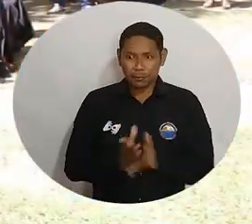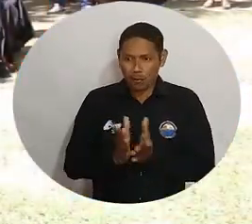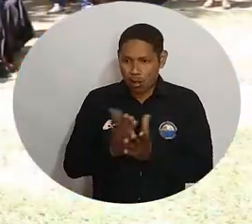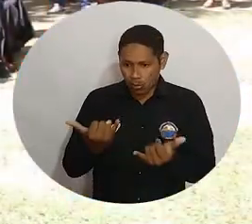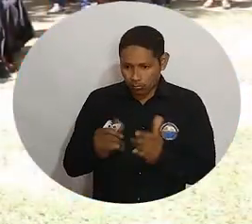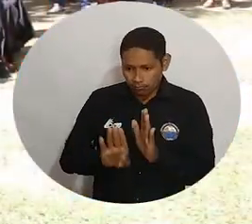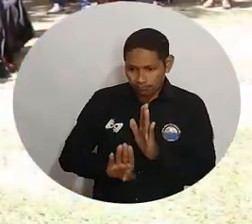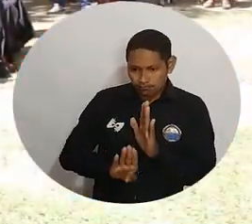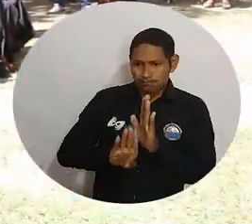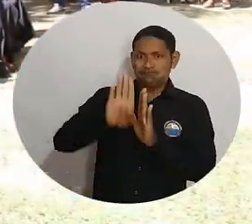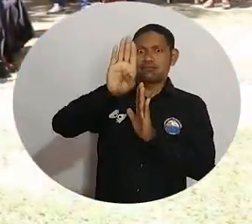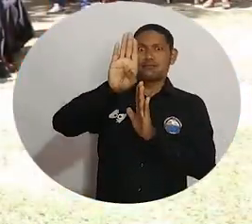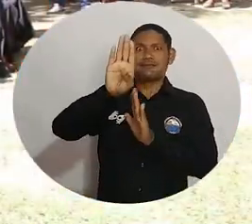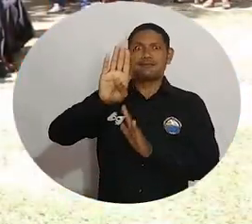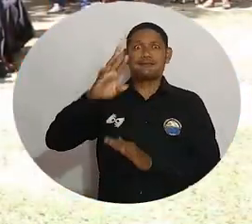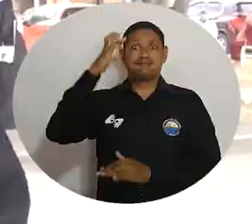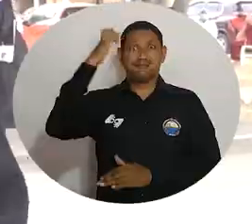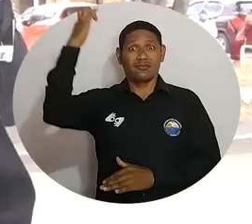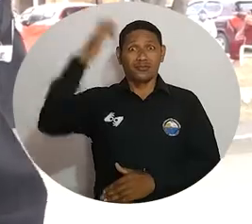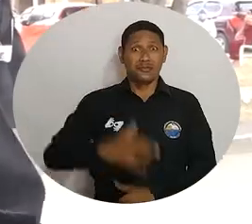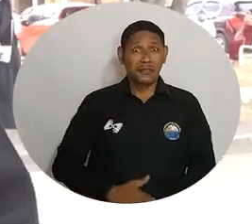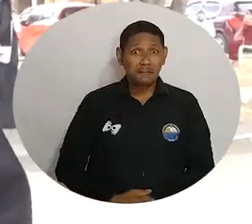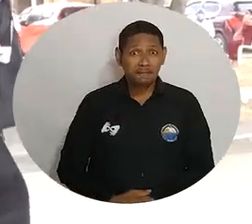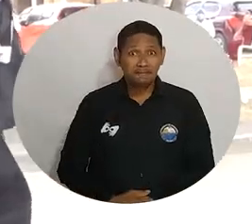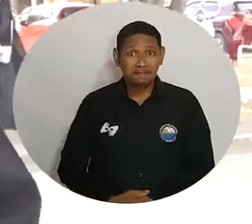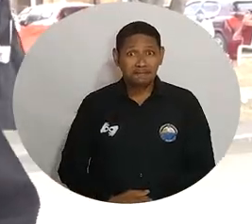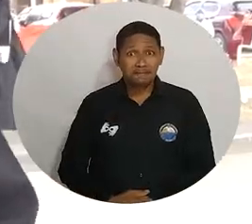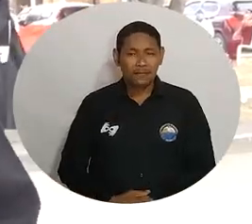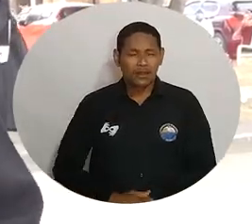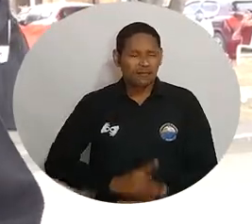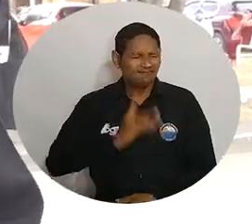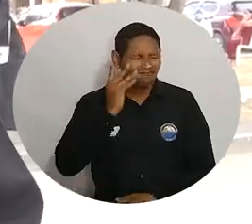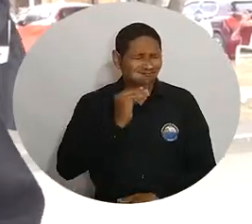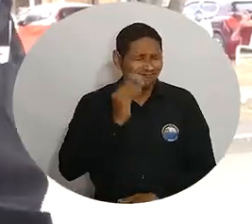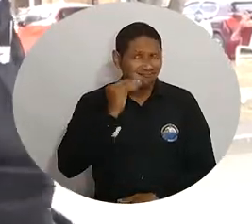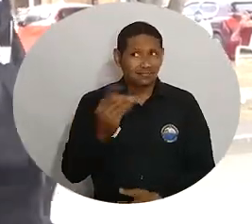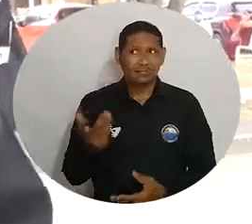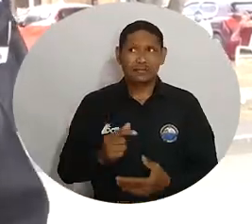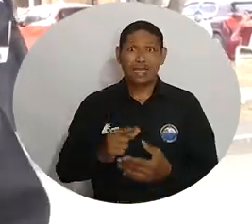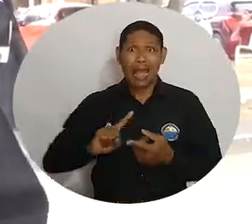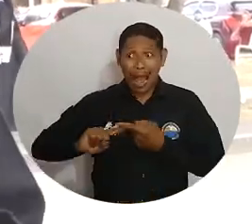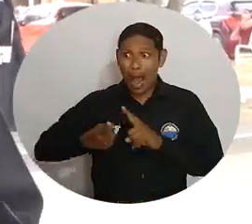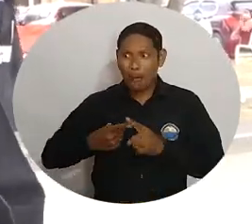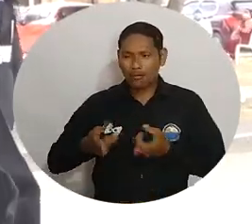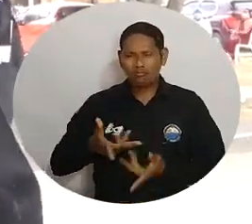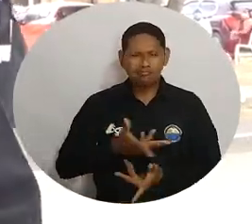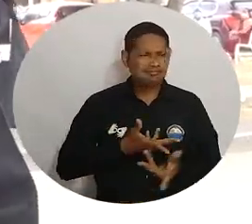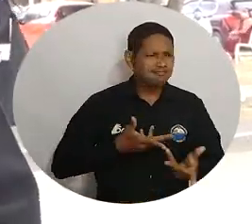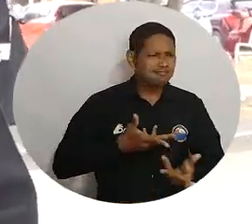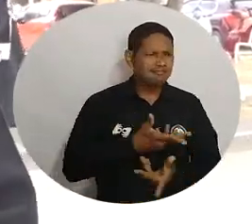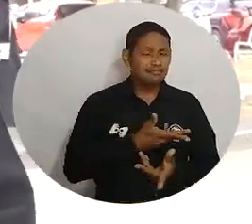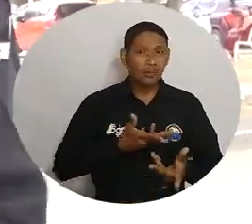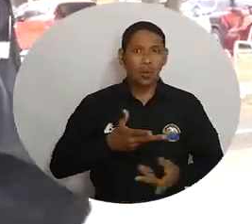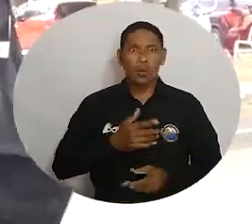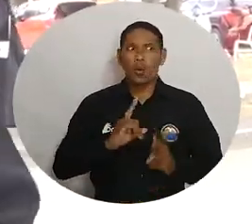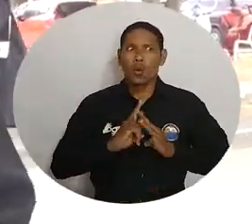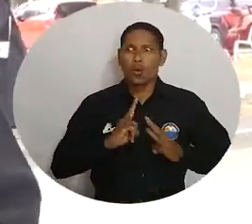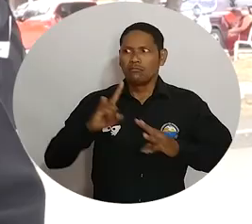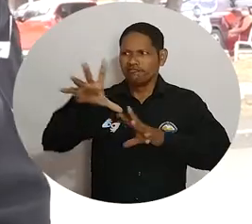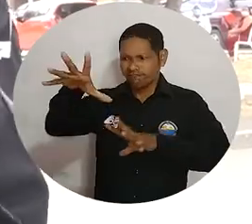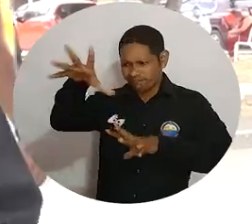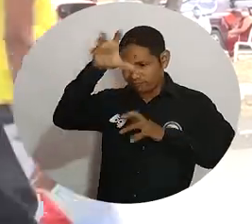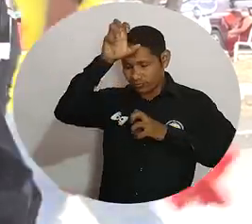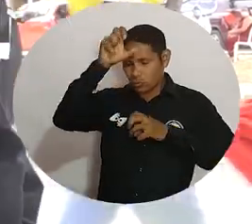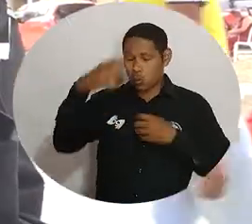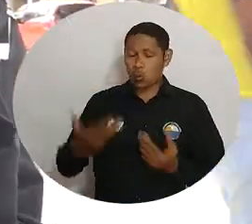estudiantes trascendieron en el camino profesional. La experiencia, las amistades y el aprendizaje que me llevo de la